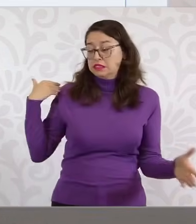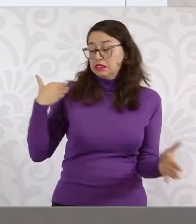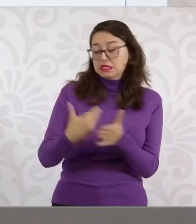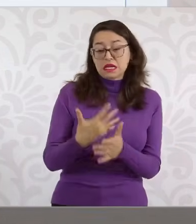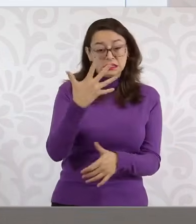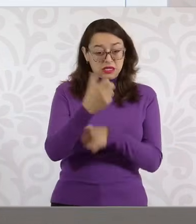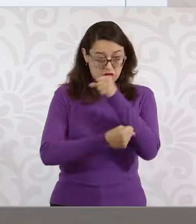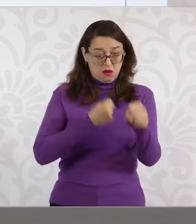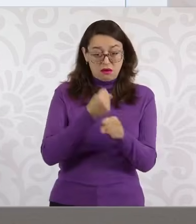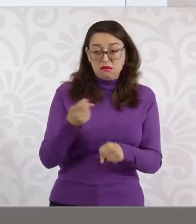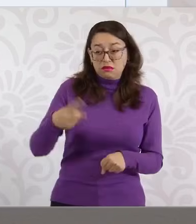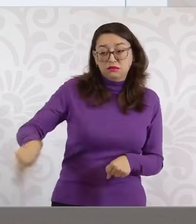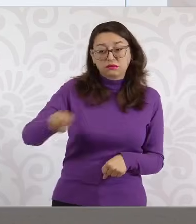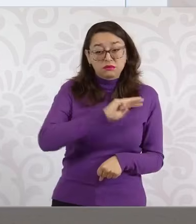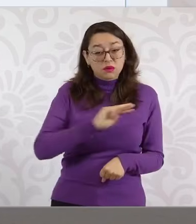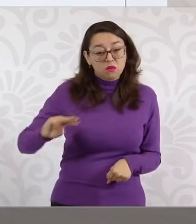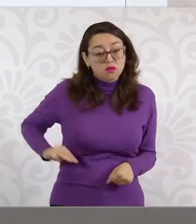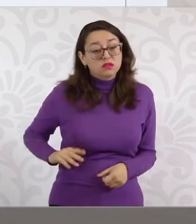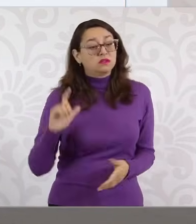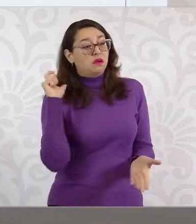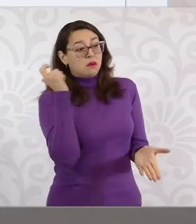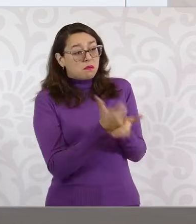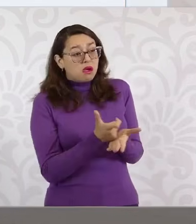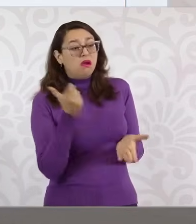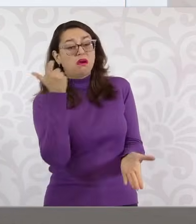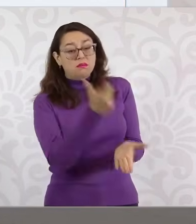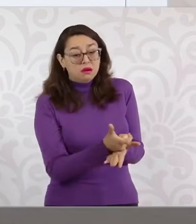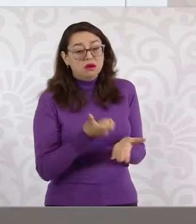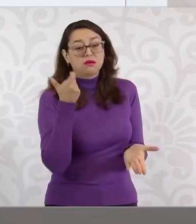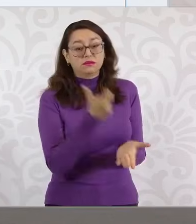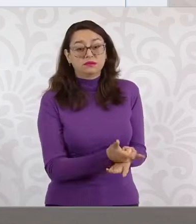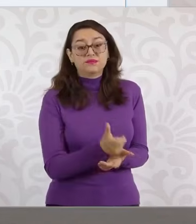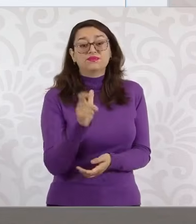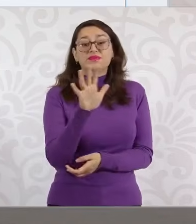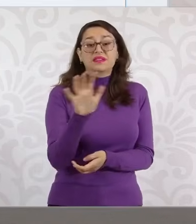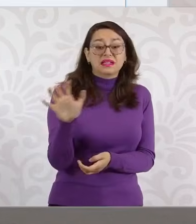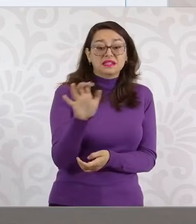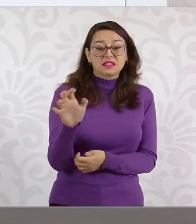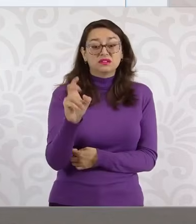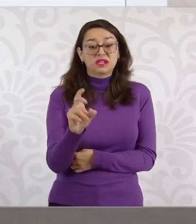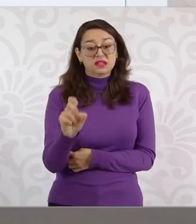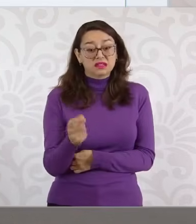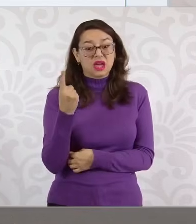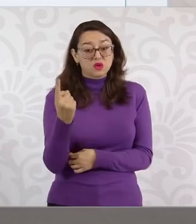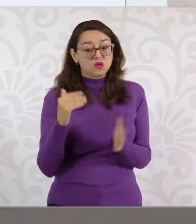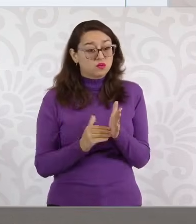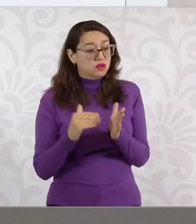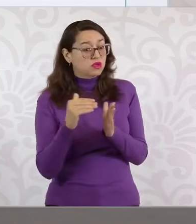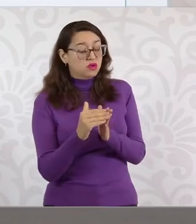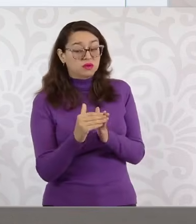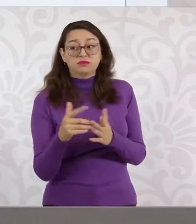estos municipios han tenido que pagar a un distrito de riego más de 531 millones de pesos. A unas